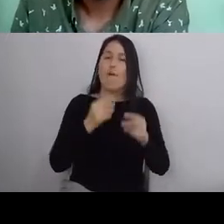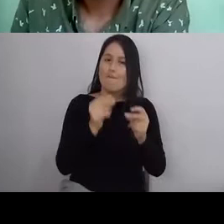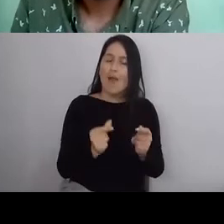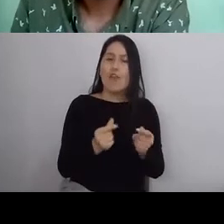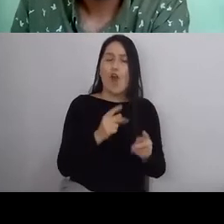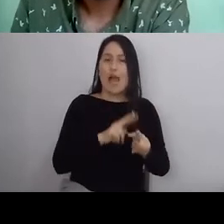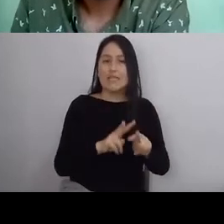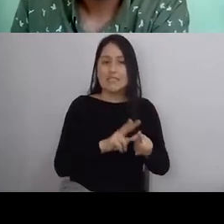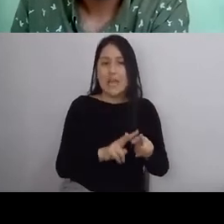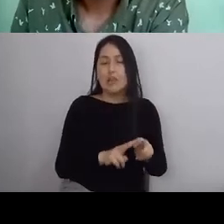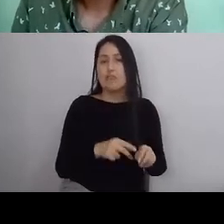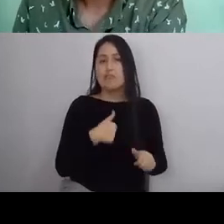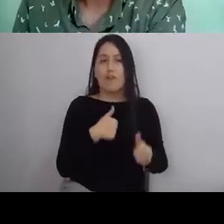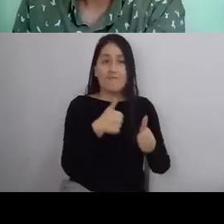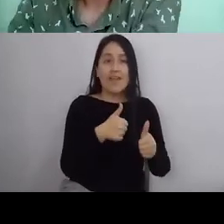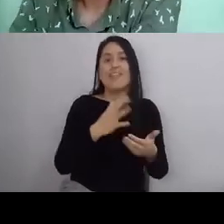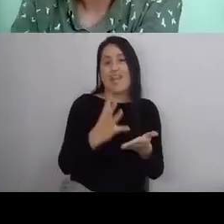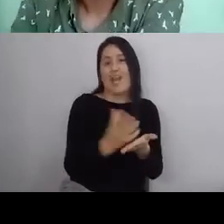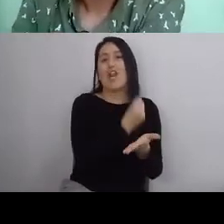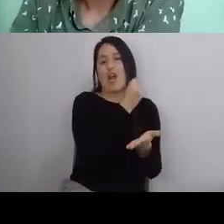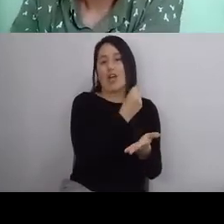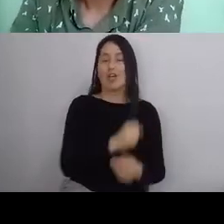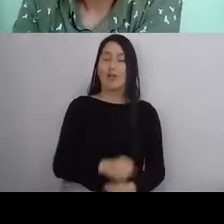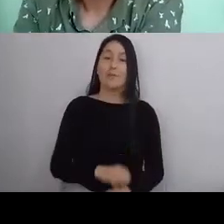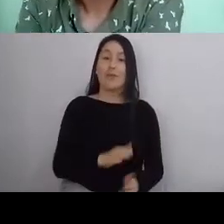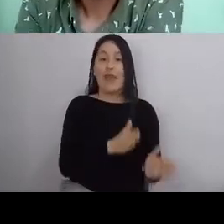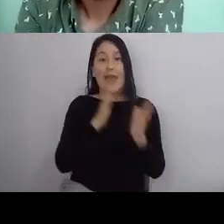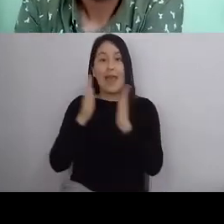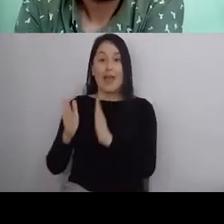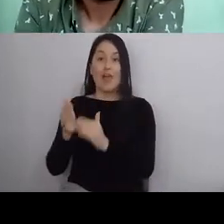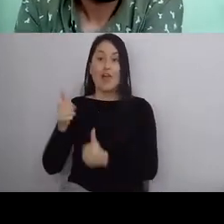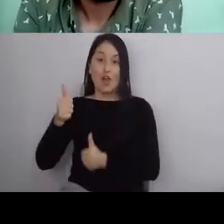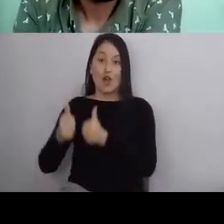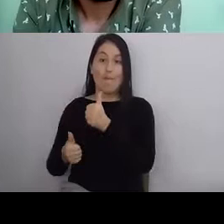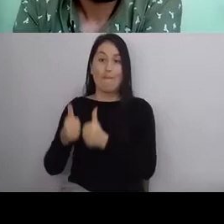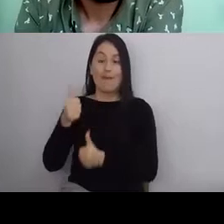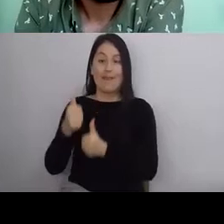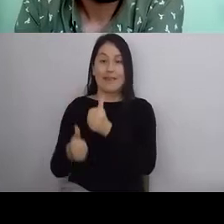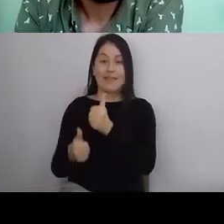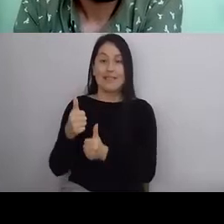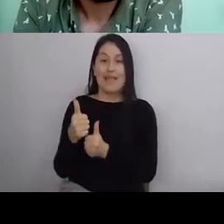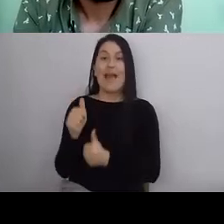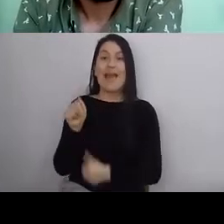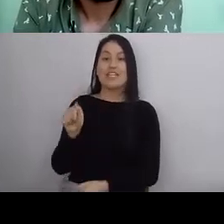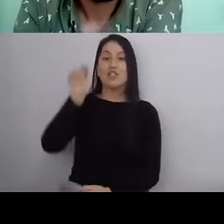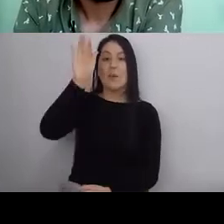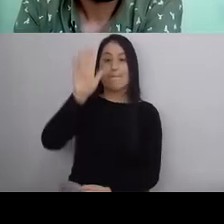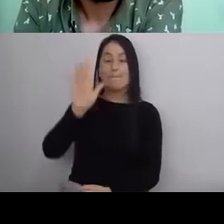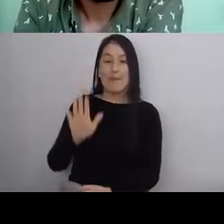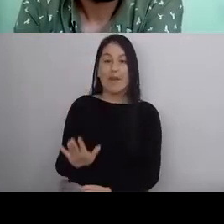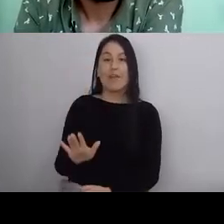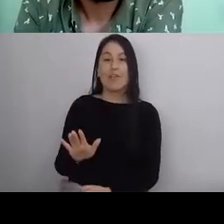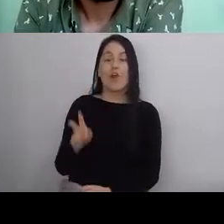me sale bien y logro el objetivo, ¿ya? Y competencia, que es lo que tenemos al frente, es una característica y rasgos